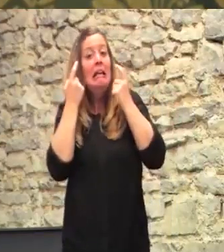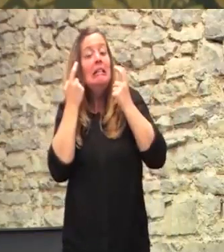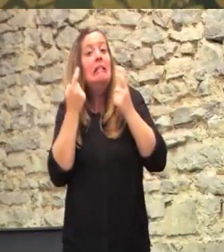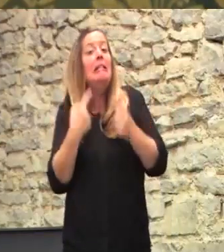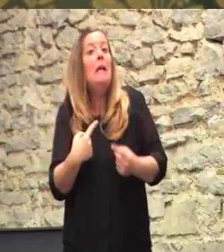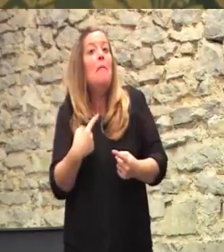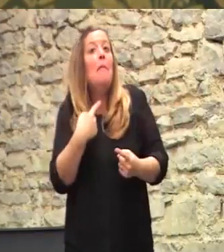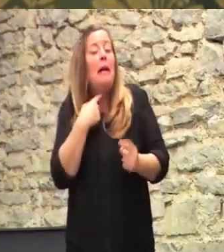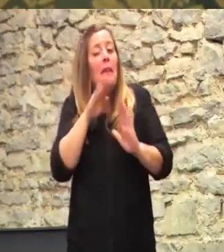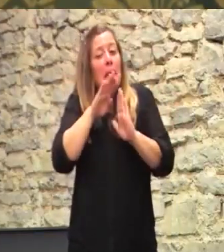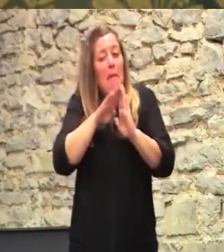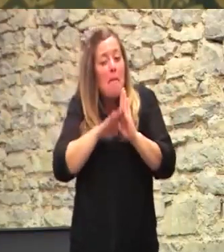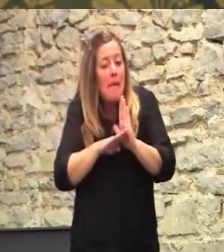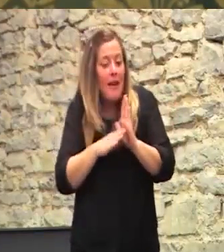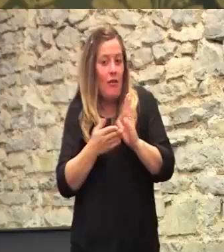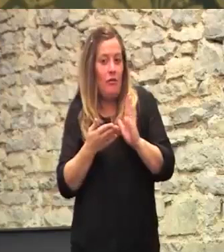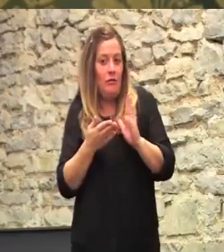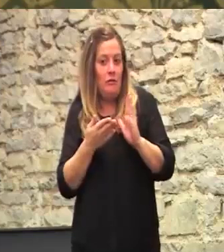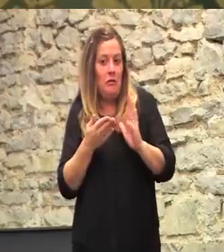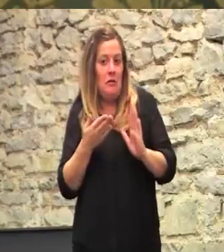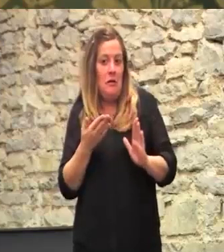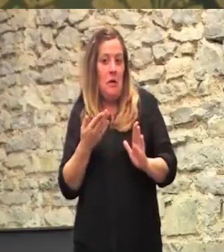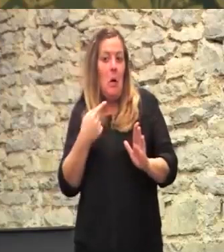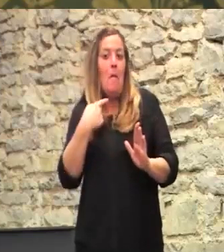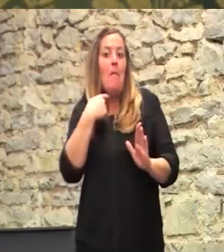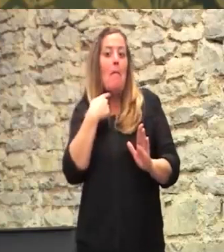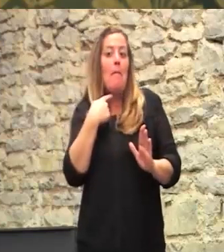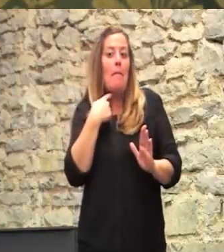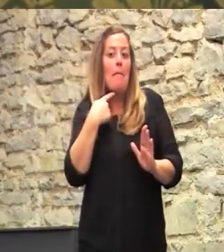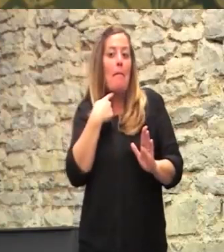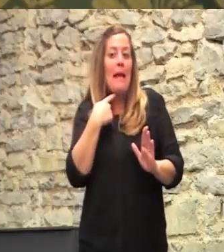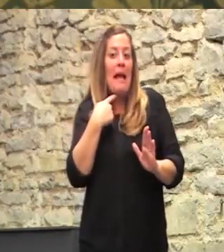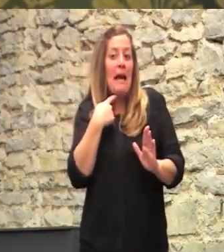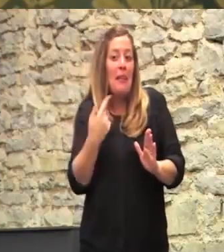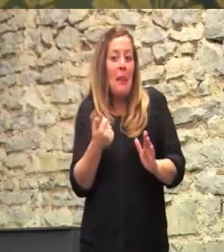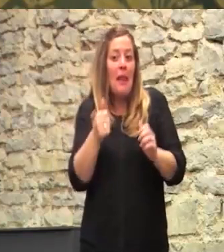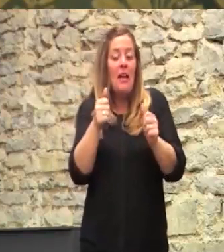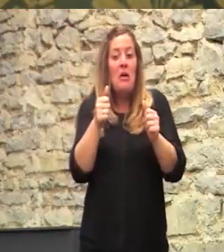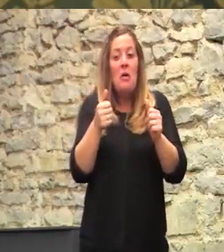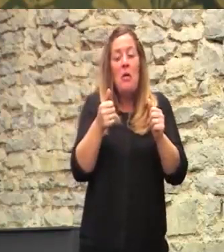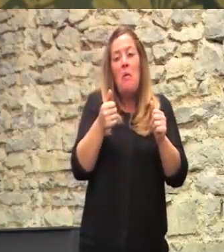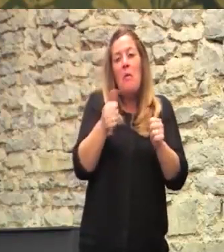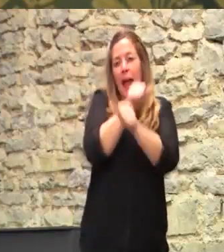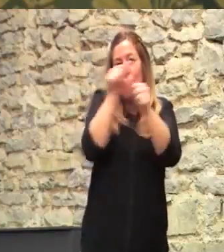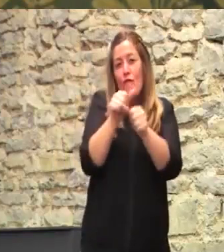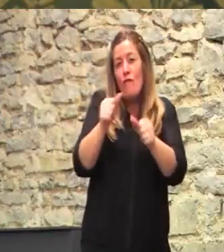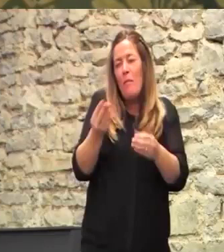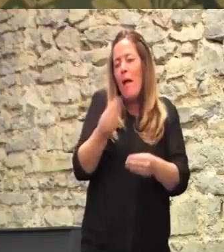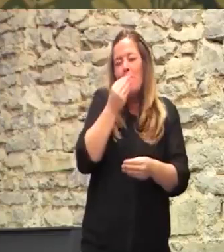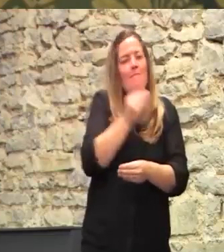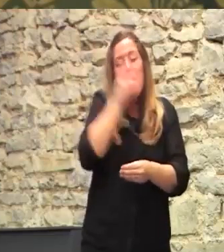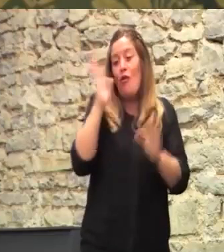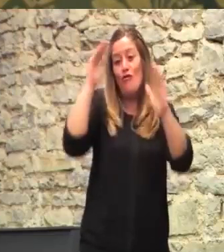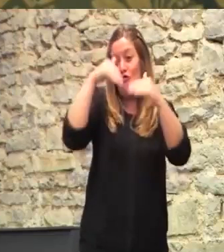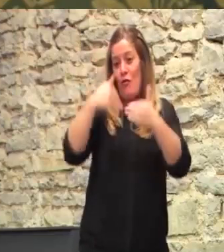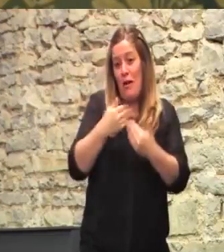que no hay recetas porque lo menos oneroso es muy distinto para cada uno y también